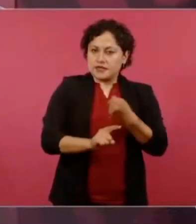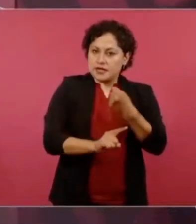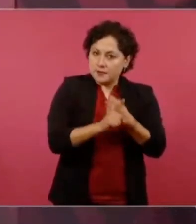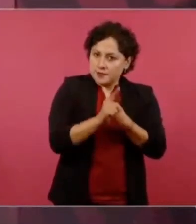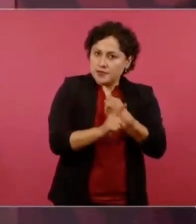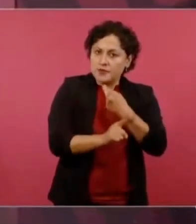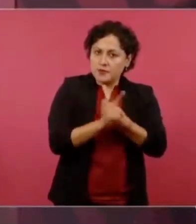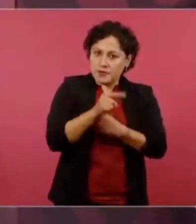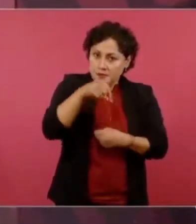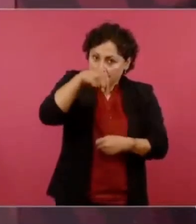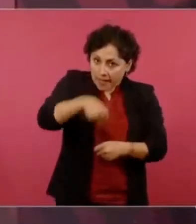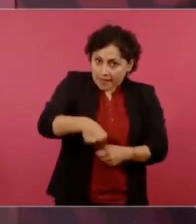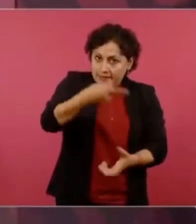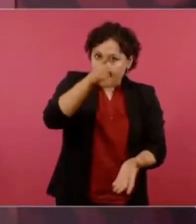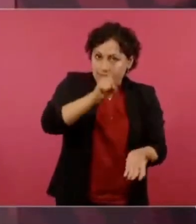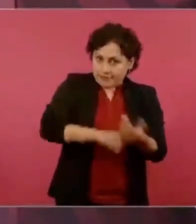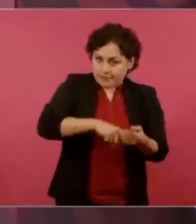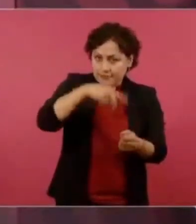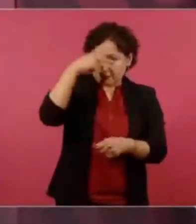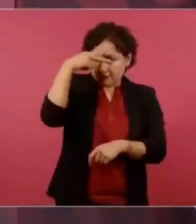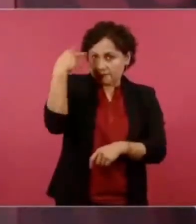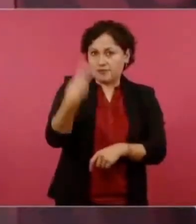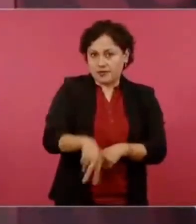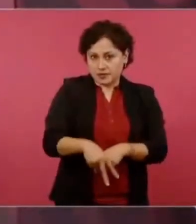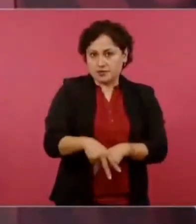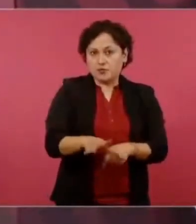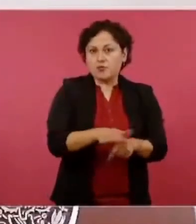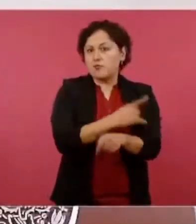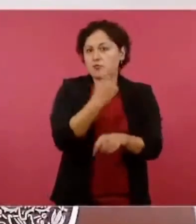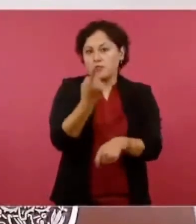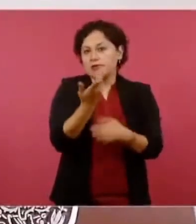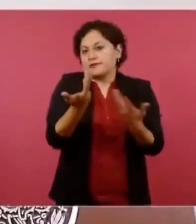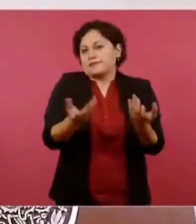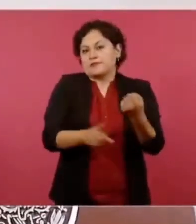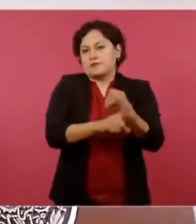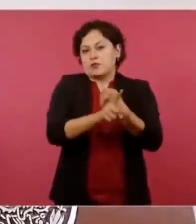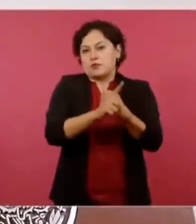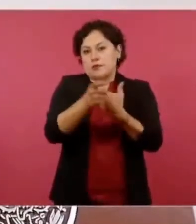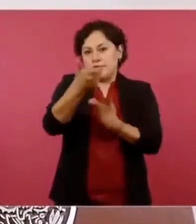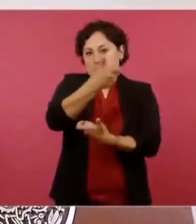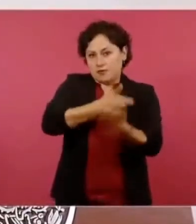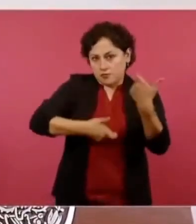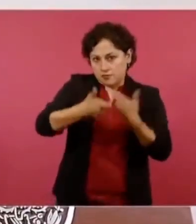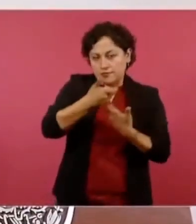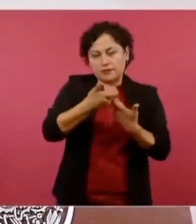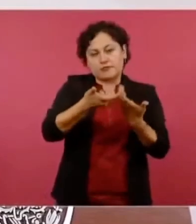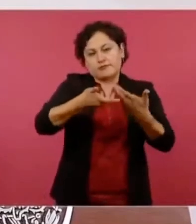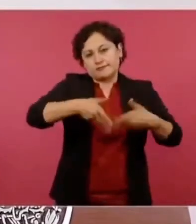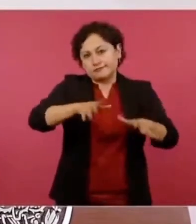por un mal manejo de la economía y sobre todo por la corrupción,